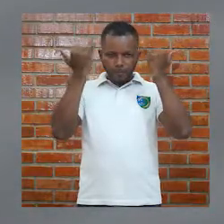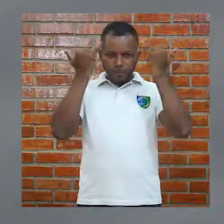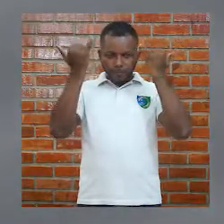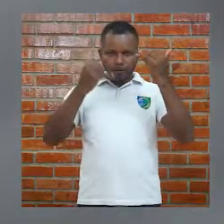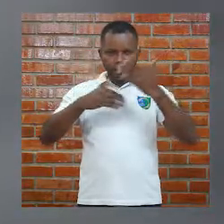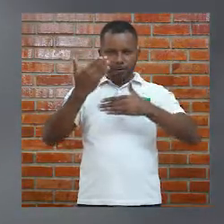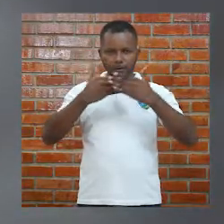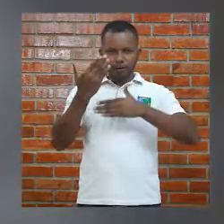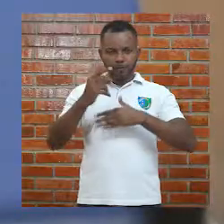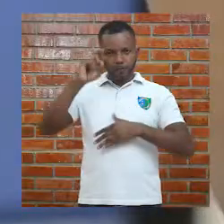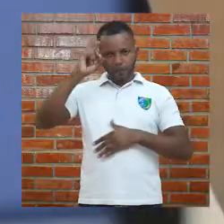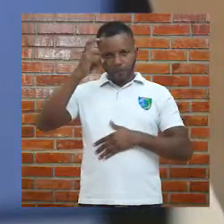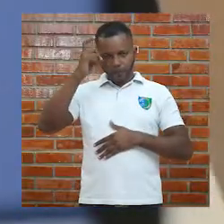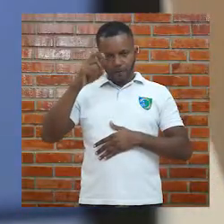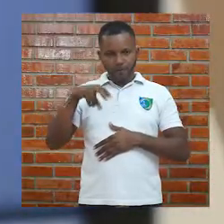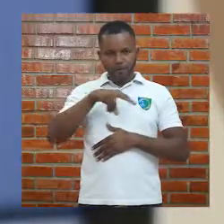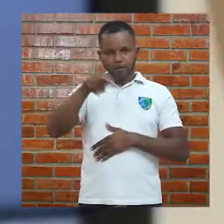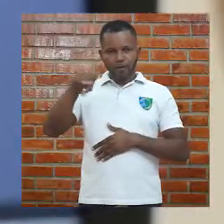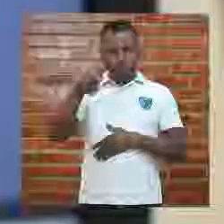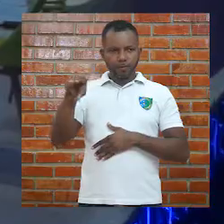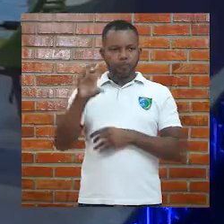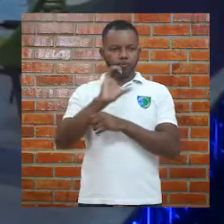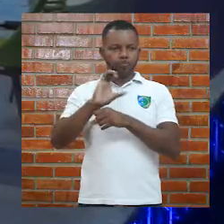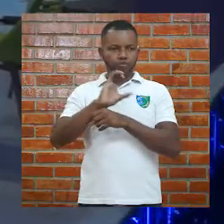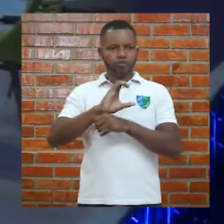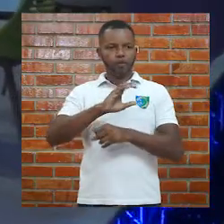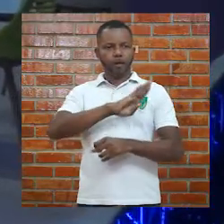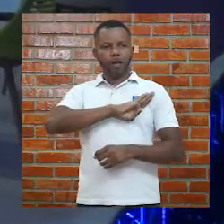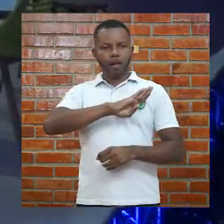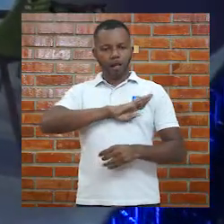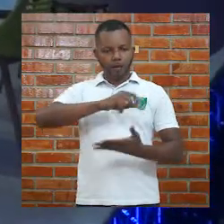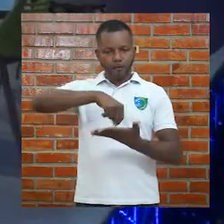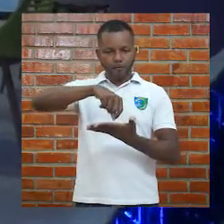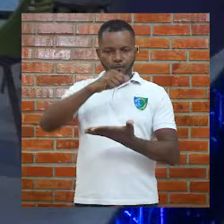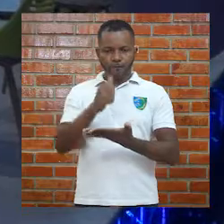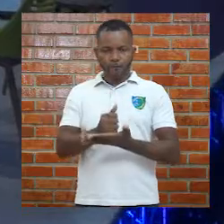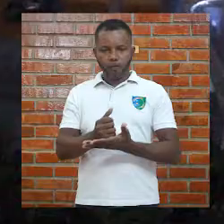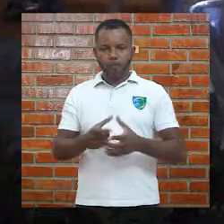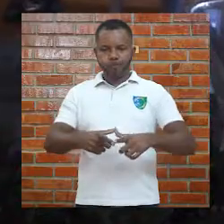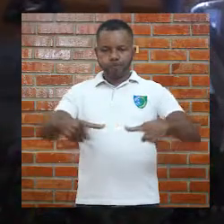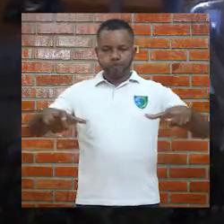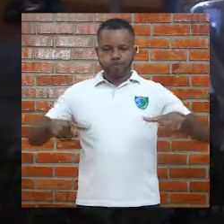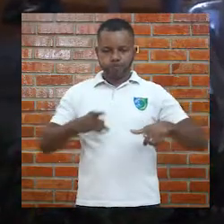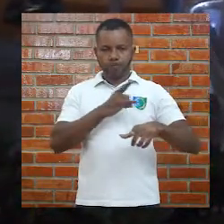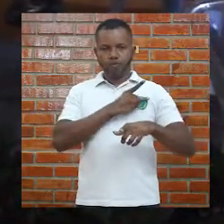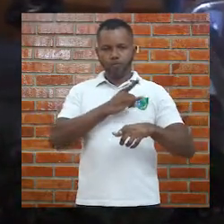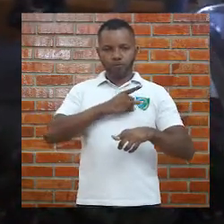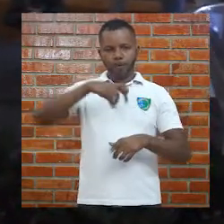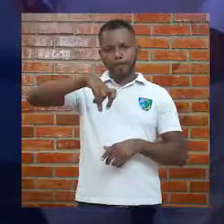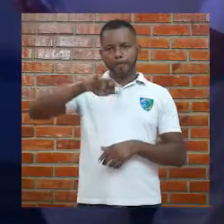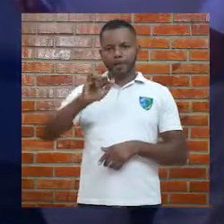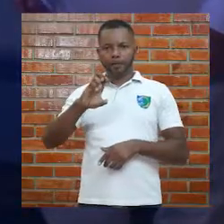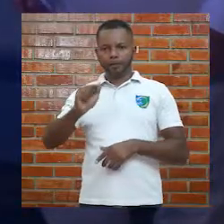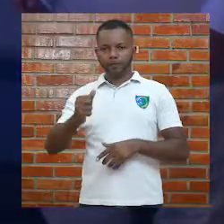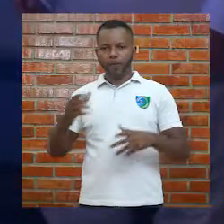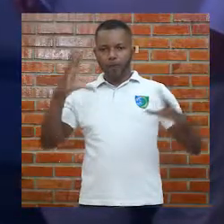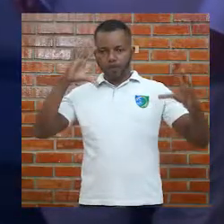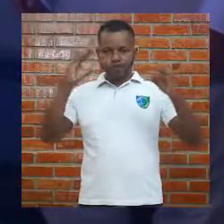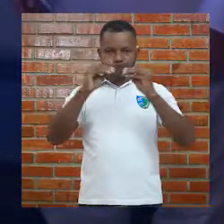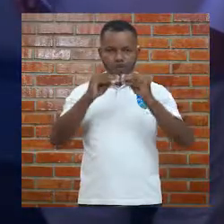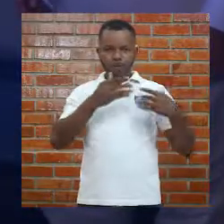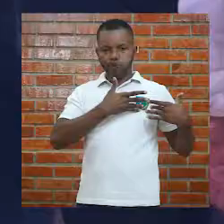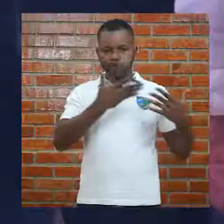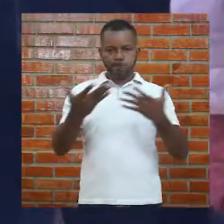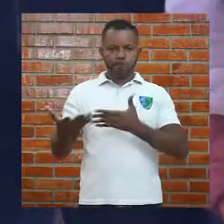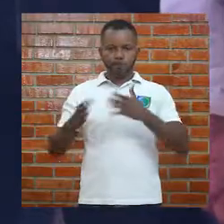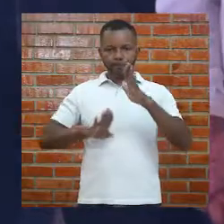iniciativa del Gobierno Nacional en asocio con la Alcaldía. La propuesta fue formalizada en el campus de la Unipacífico con la firma de un acuerdo de voluntades